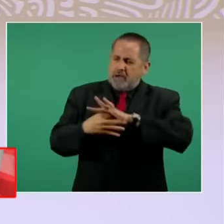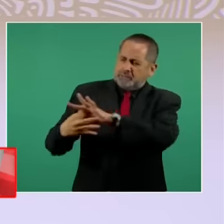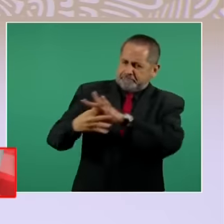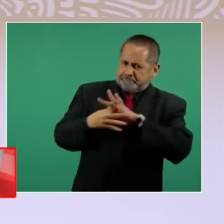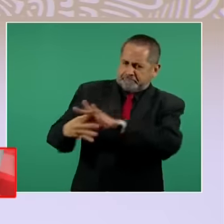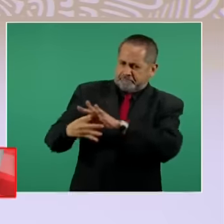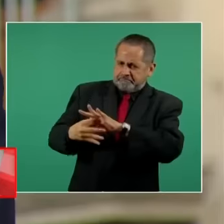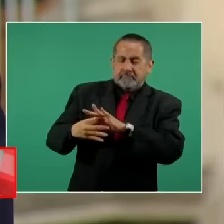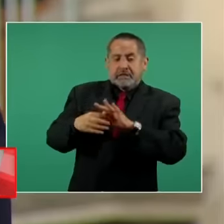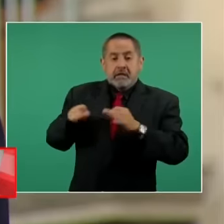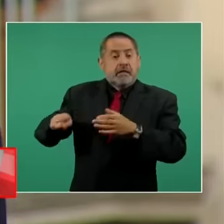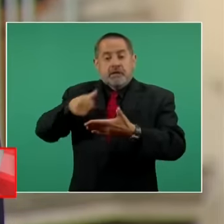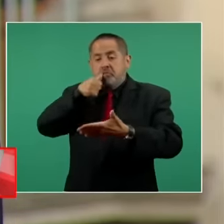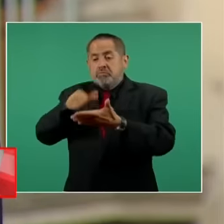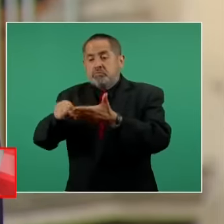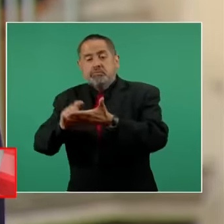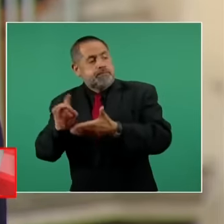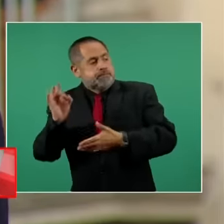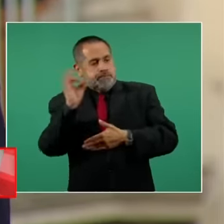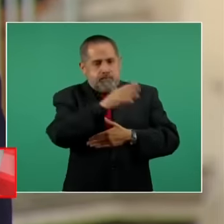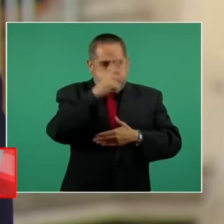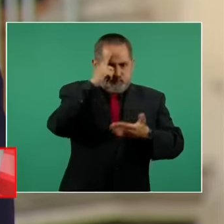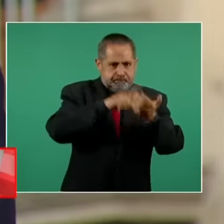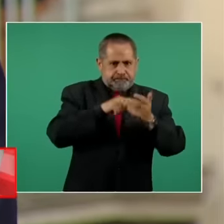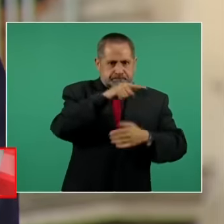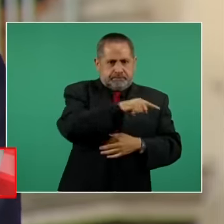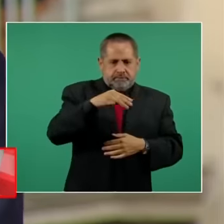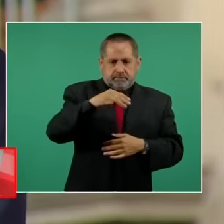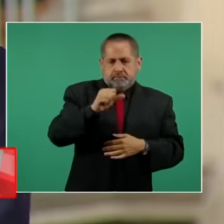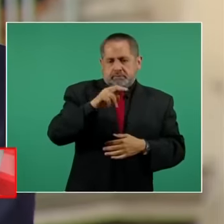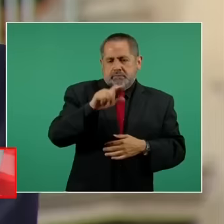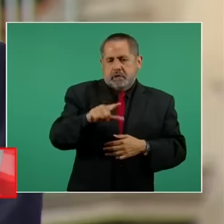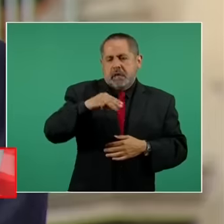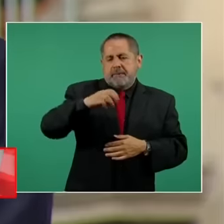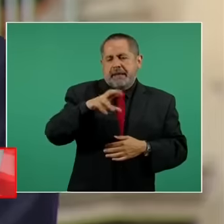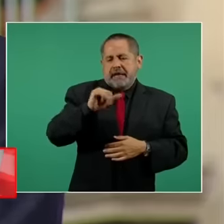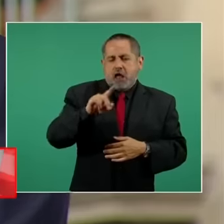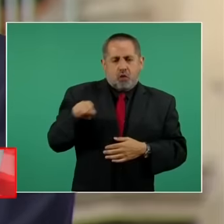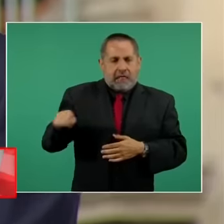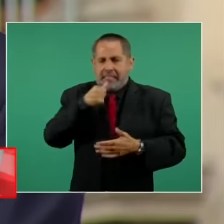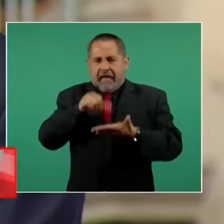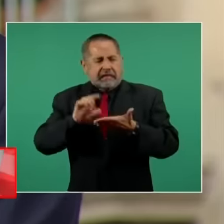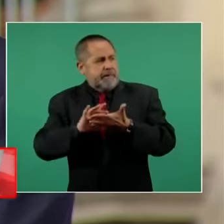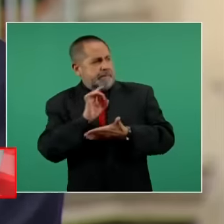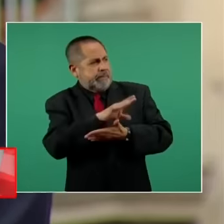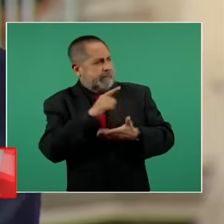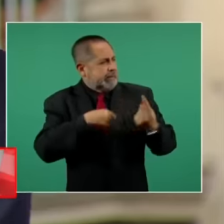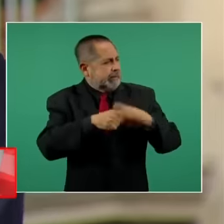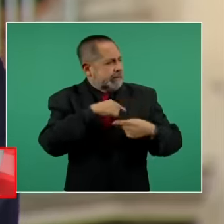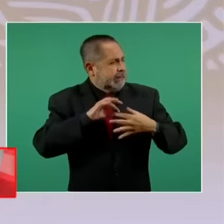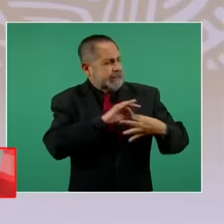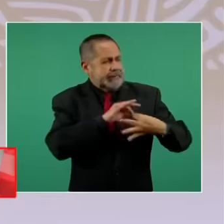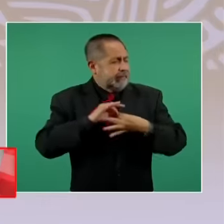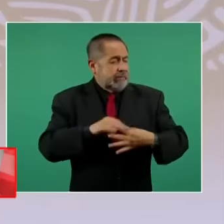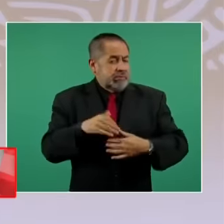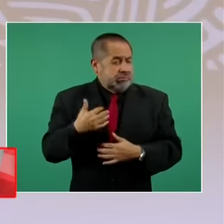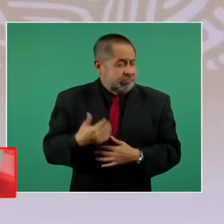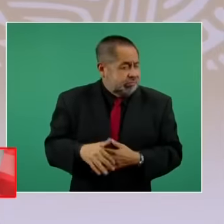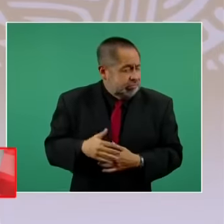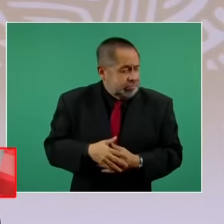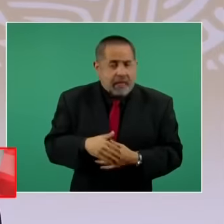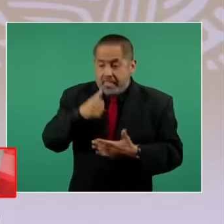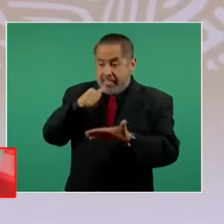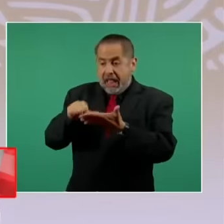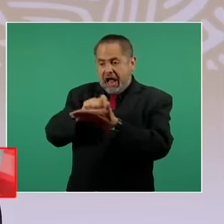en las cartas a su gran amigo mexicano Manuel Mercado. Es también a ese amigo del alma a quien deja en